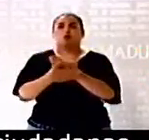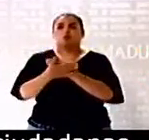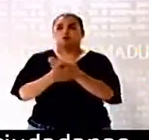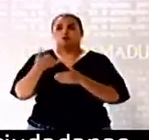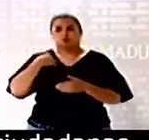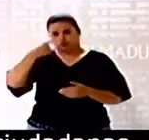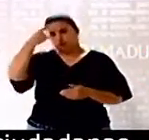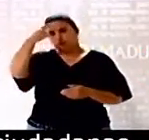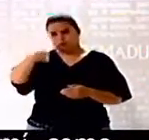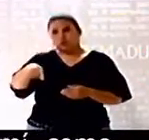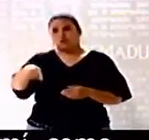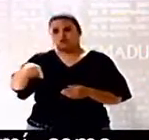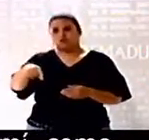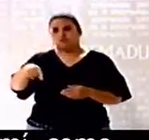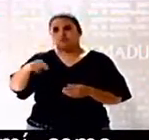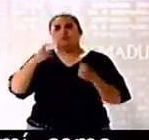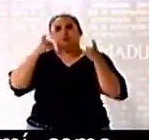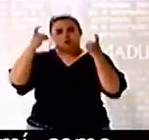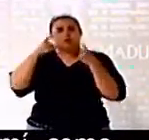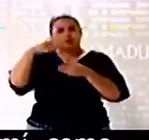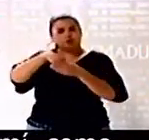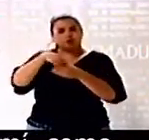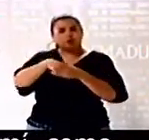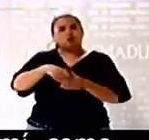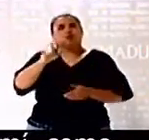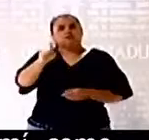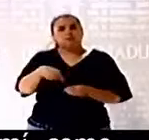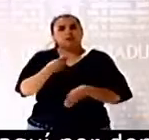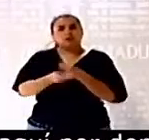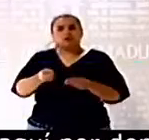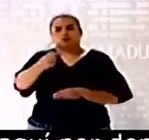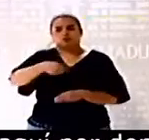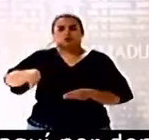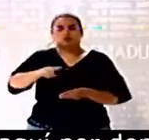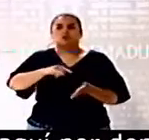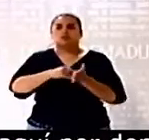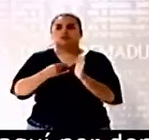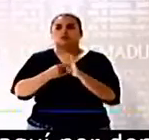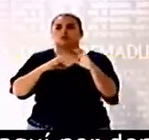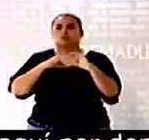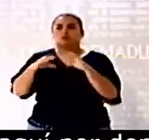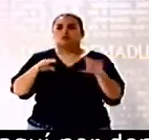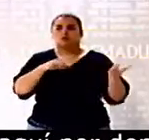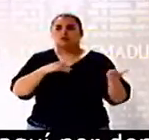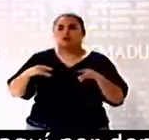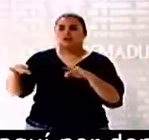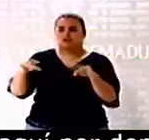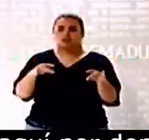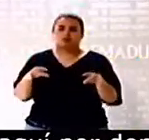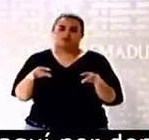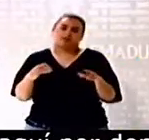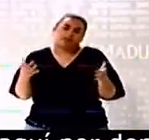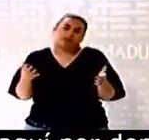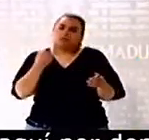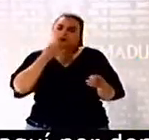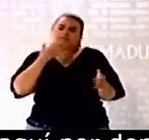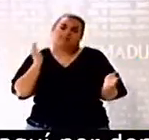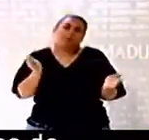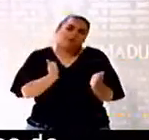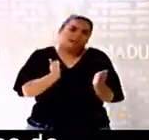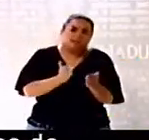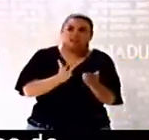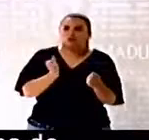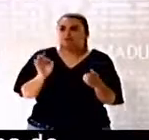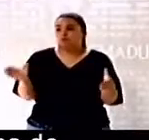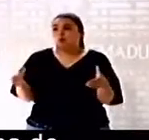sé aquí por dentro el esfuerzo que también han hecho ustedes, los medios de comunicación de la región, que son chiquititos, que tienen